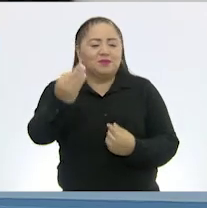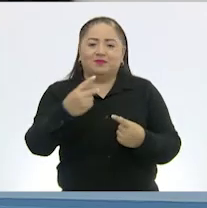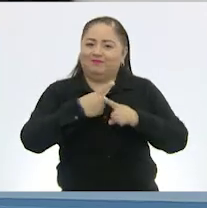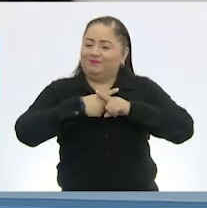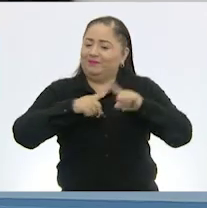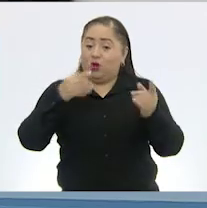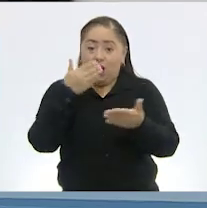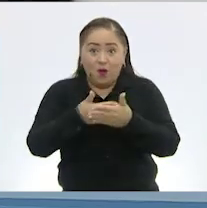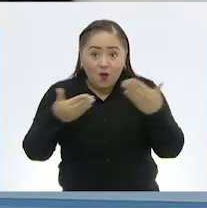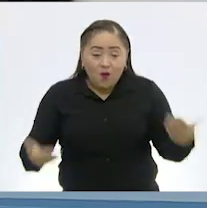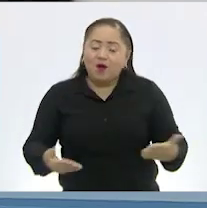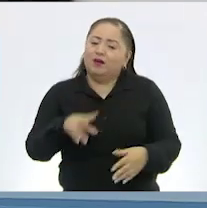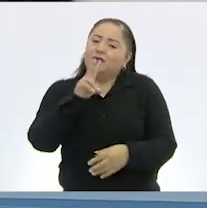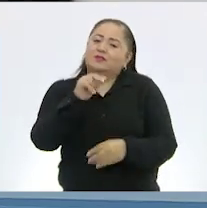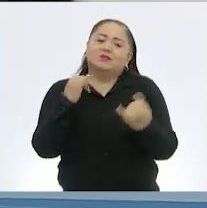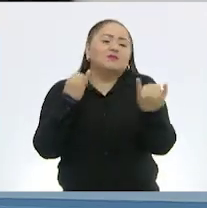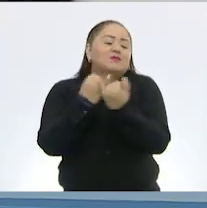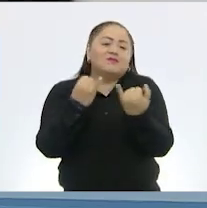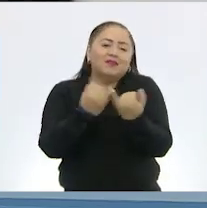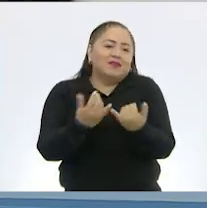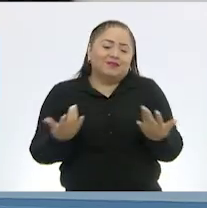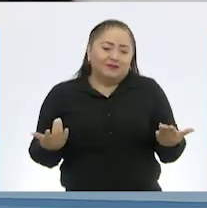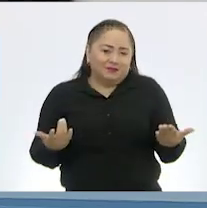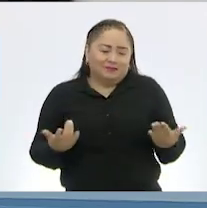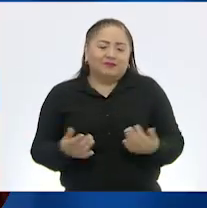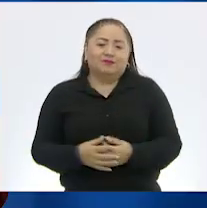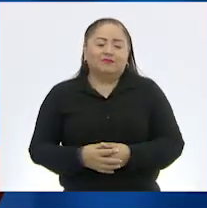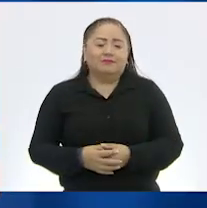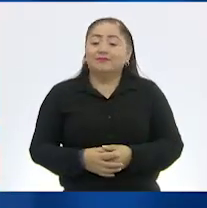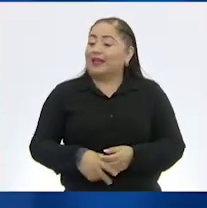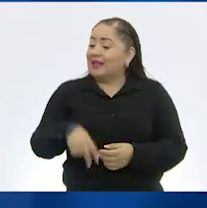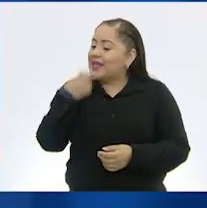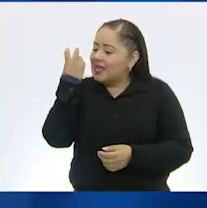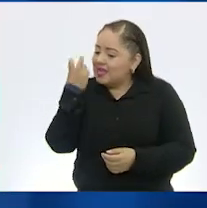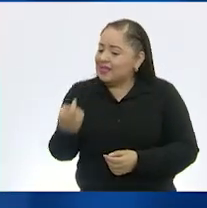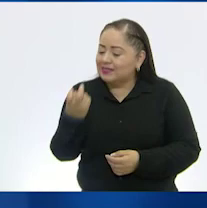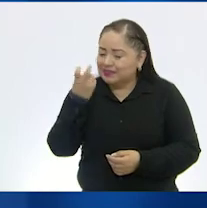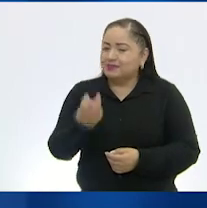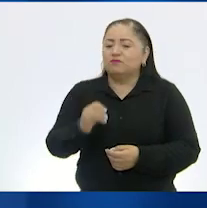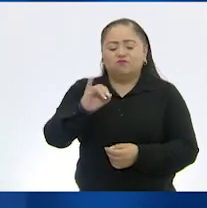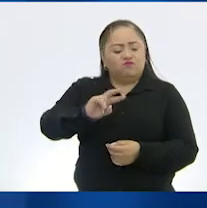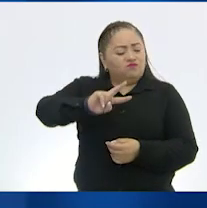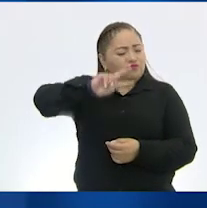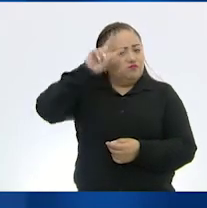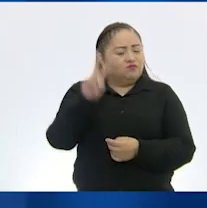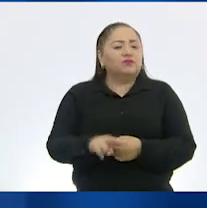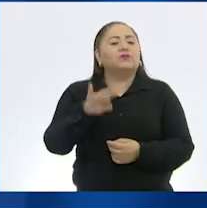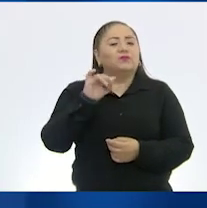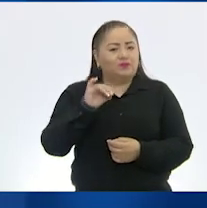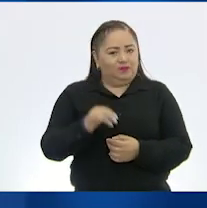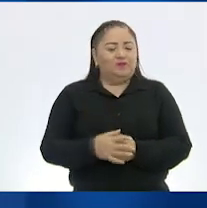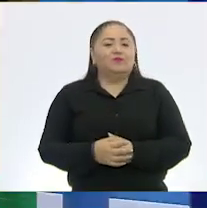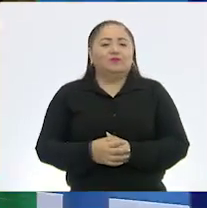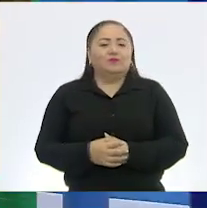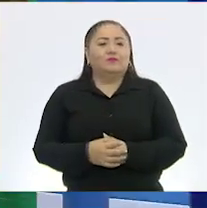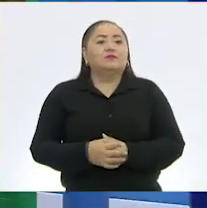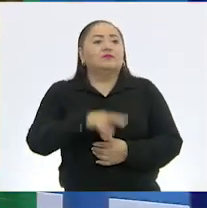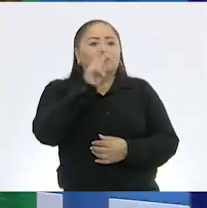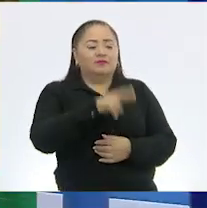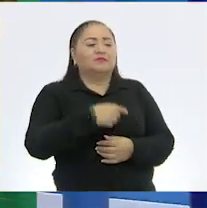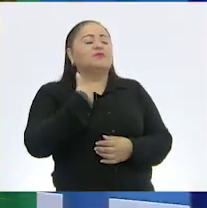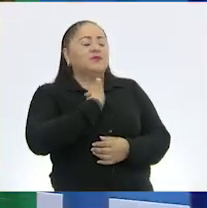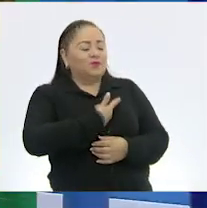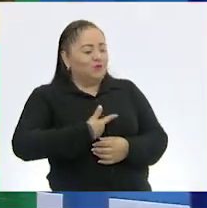las mismas que tenemos hoy. Eso es cierto, muy, muy cierto. Me da mucho